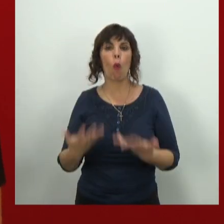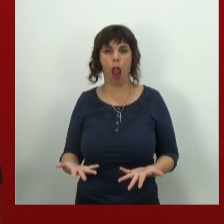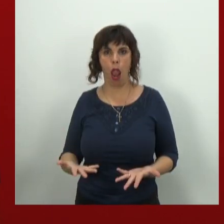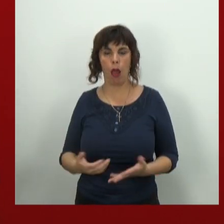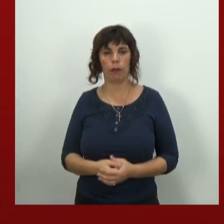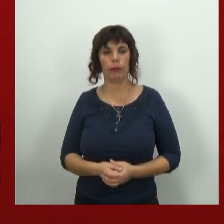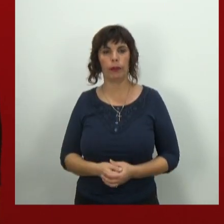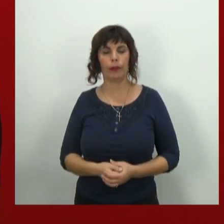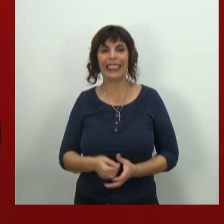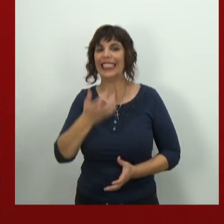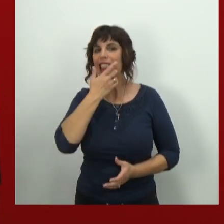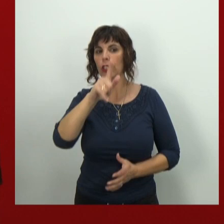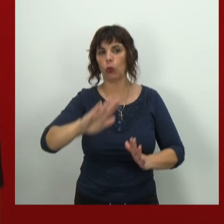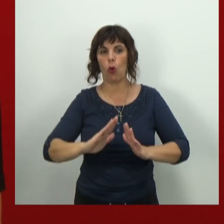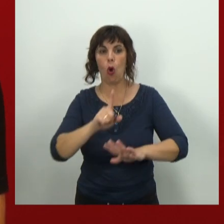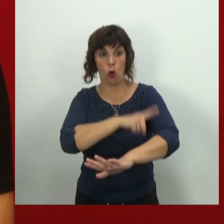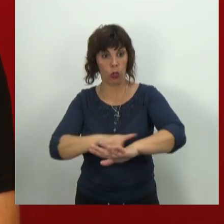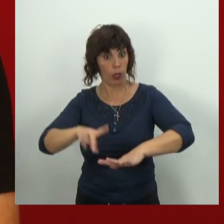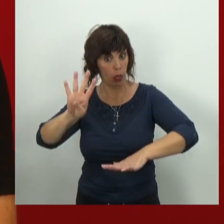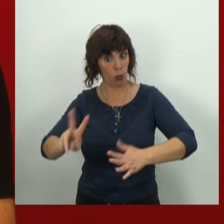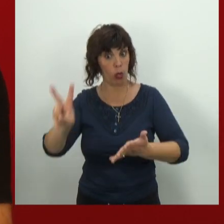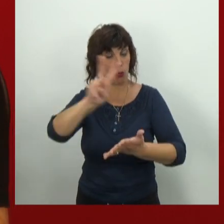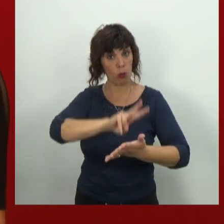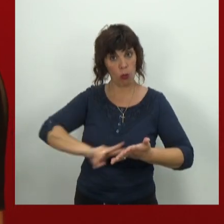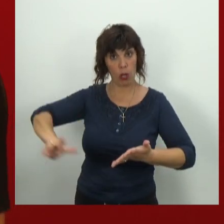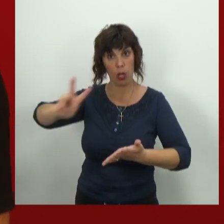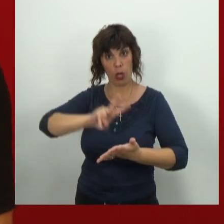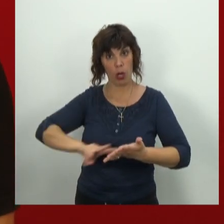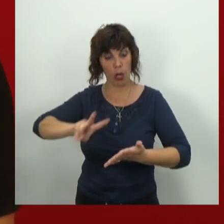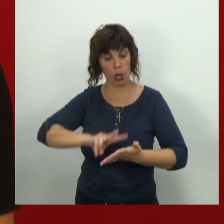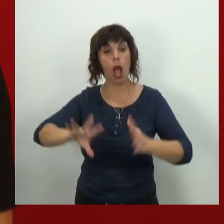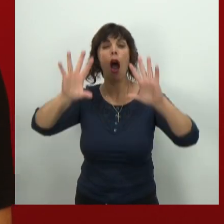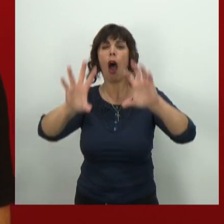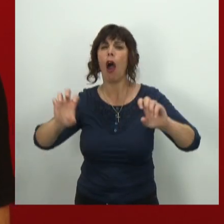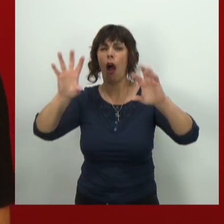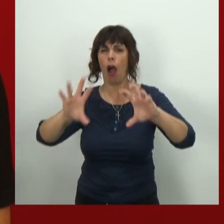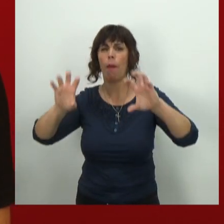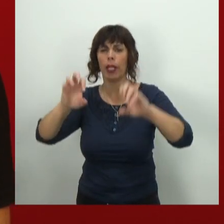y cuando lees los cuatro evangelios puedes aprender que Jesucristo habló